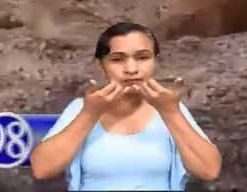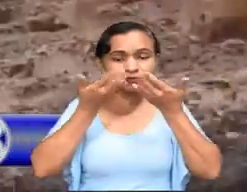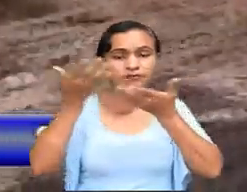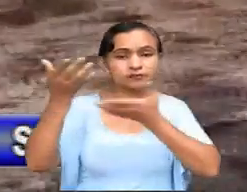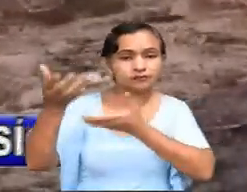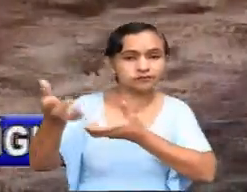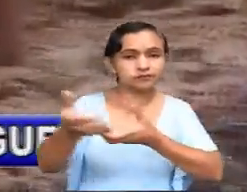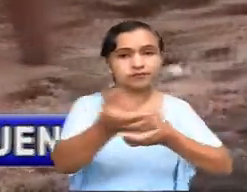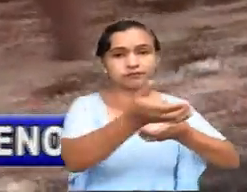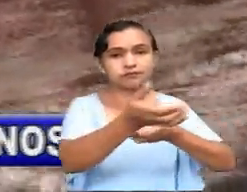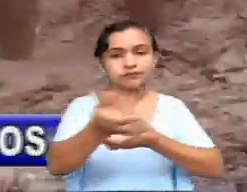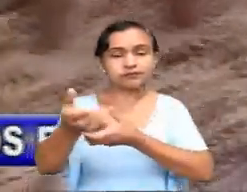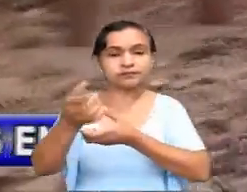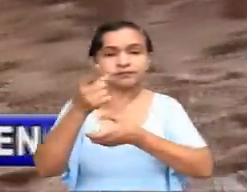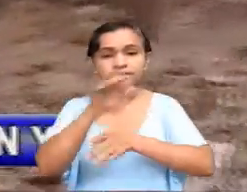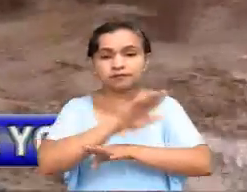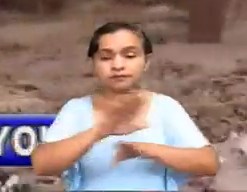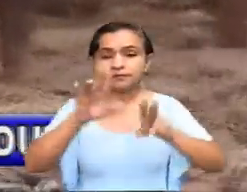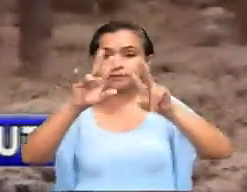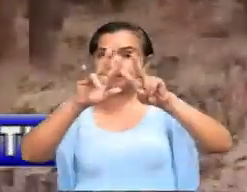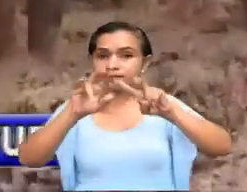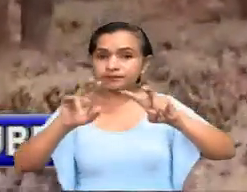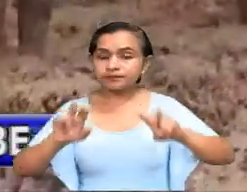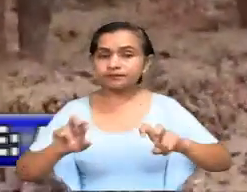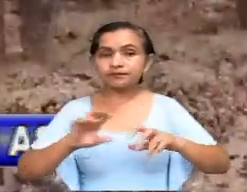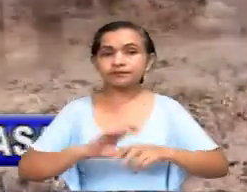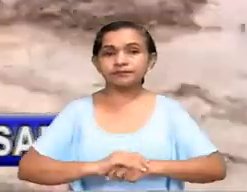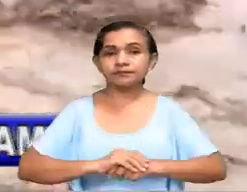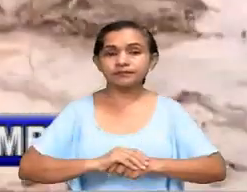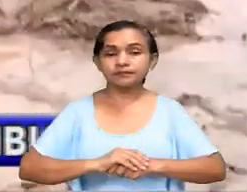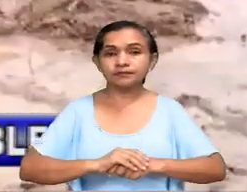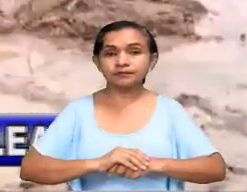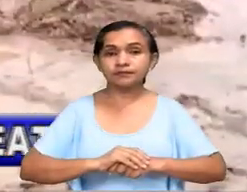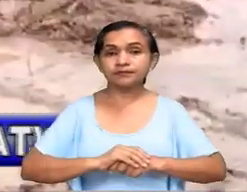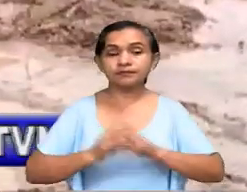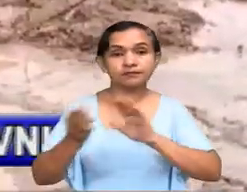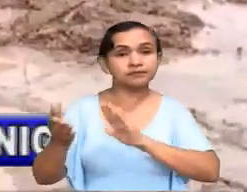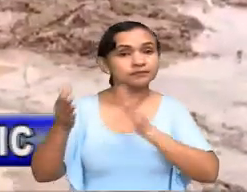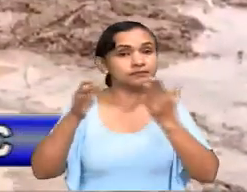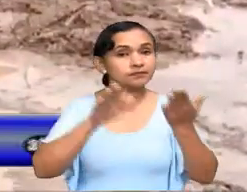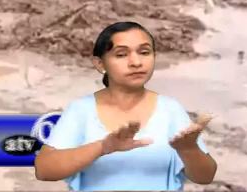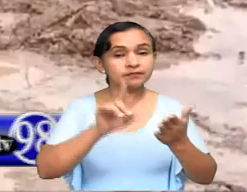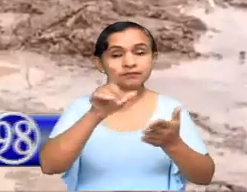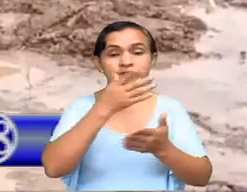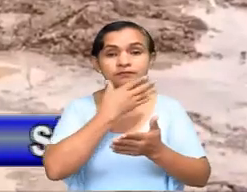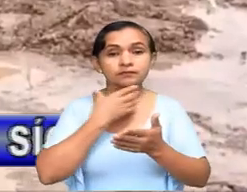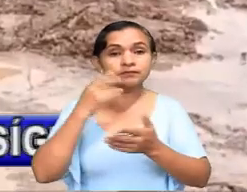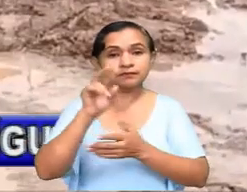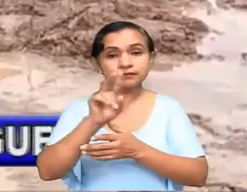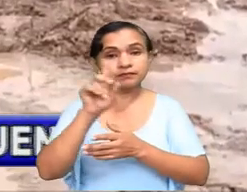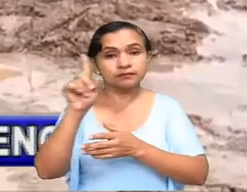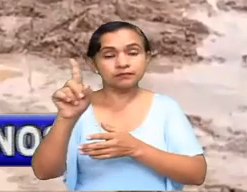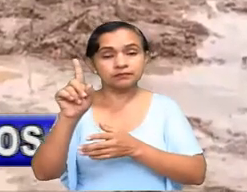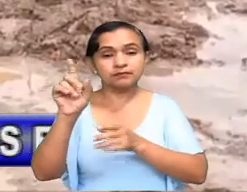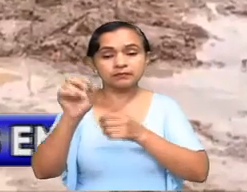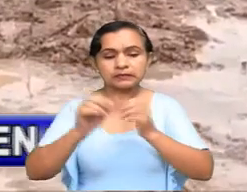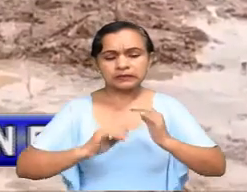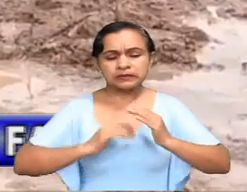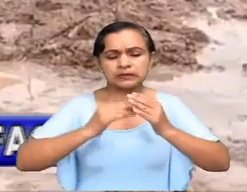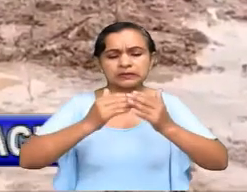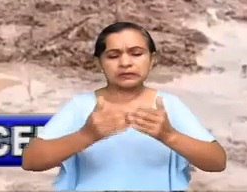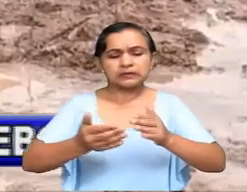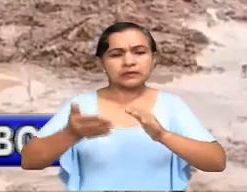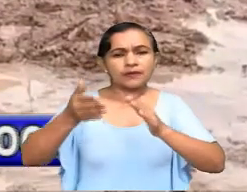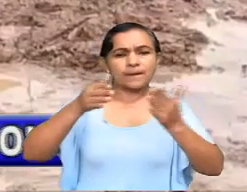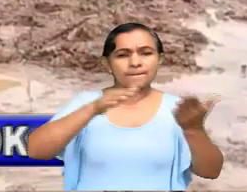Bomberos Regional en su último balance. Entre los fallecidos se encuentra una joven de 21 años embarazada, quien